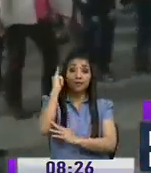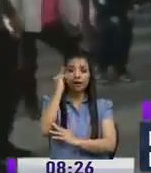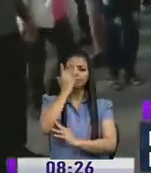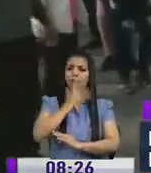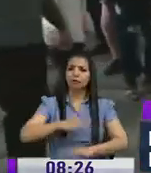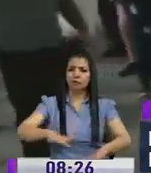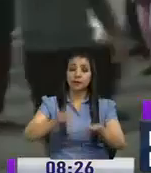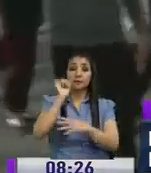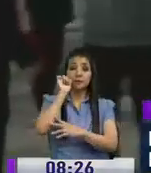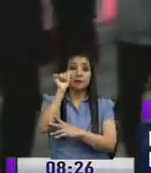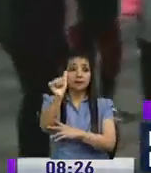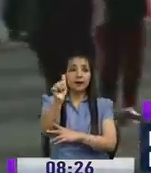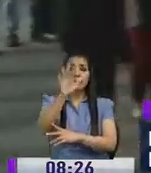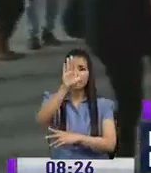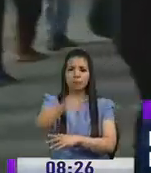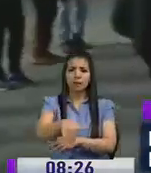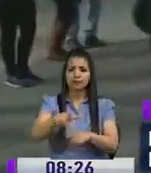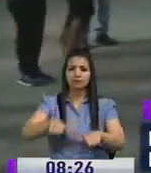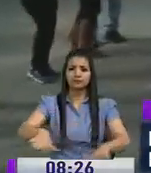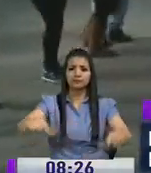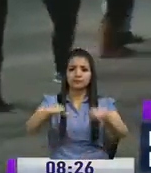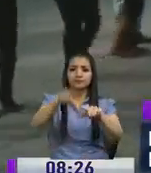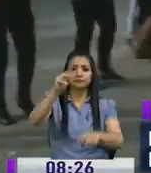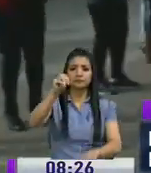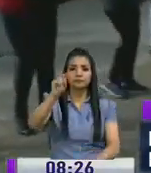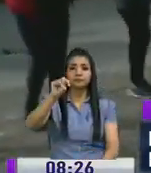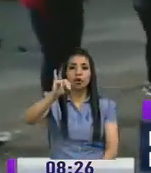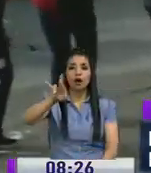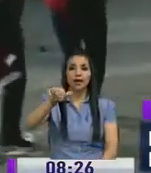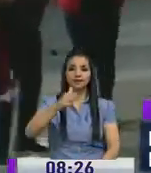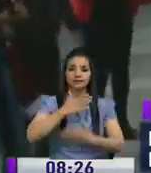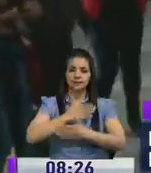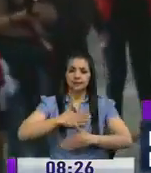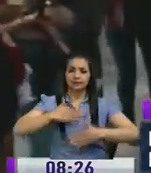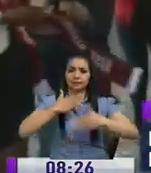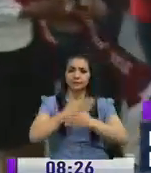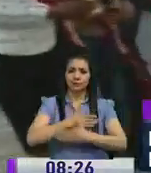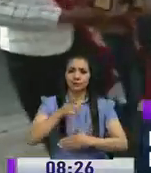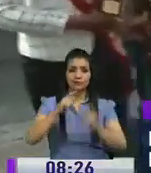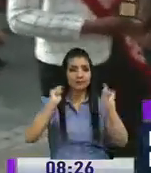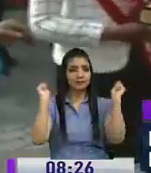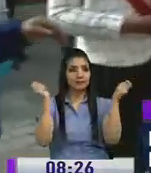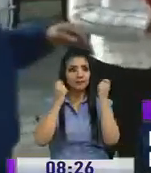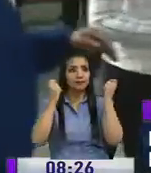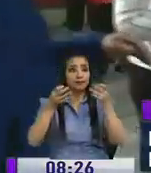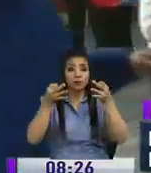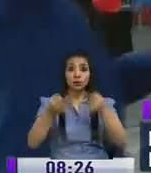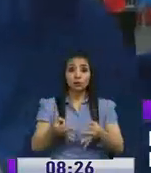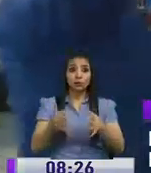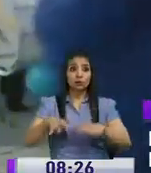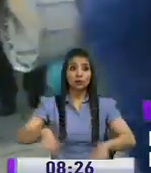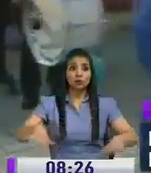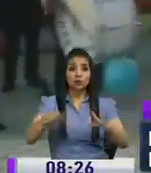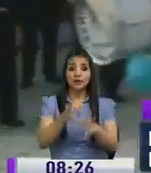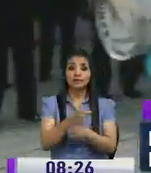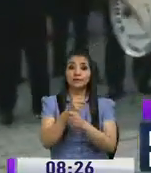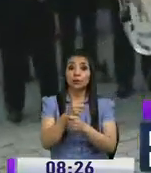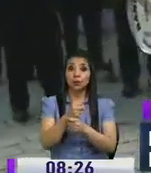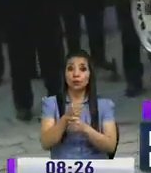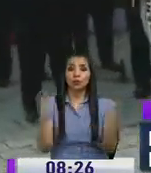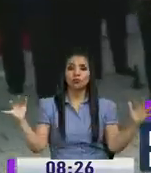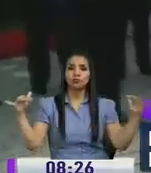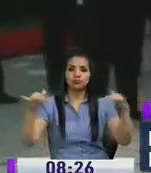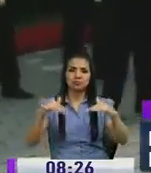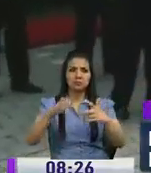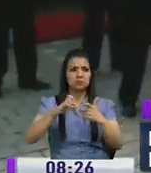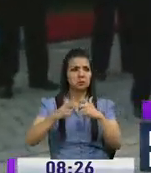vengan el día de mañana aquí al sector de Monjas y disfruten. Lo interesante es que estamos ubicados en el punto seguro de la zona, así que no habrá